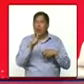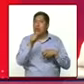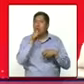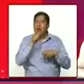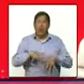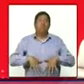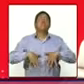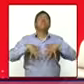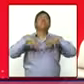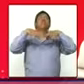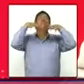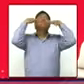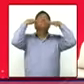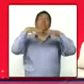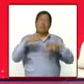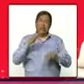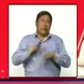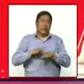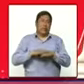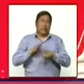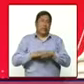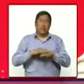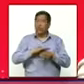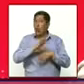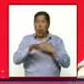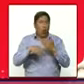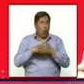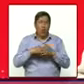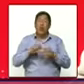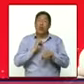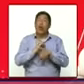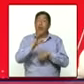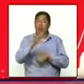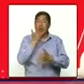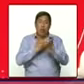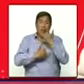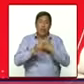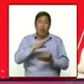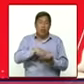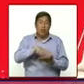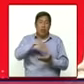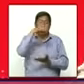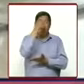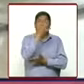inundaciones. Hay alerta por parte de las autoridades. A continuación le vamos a contar lo que ha pasado en Francia.